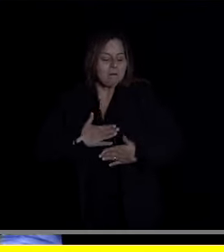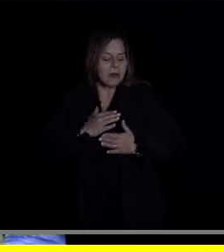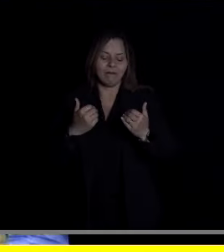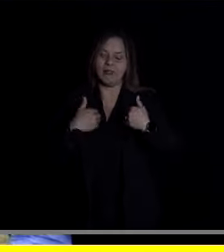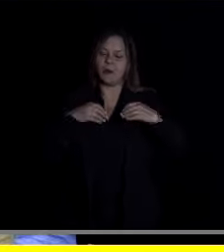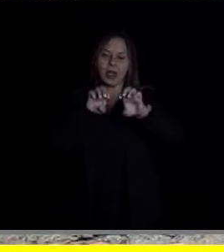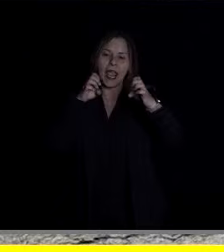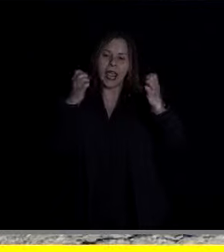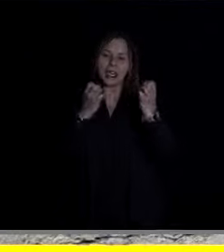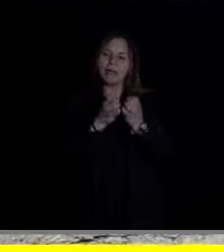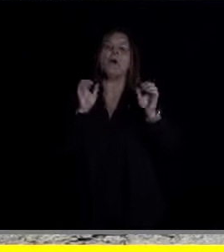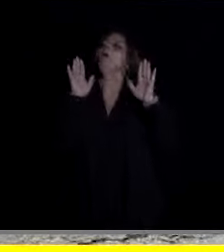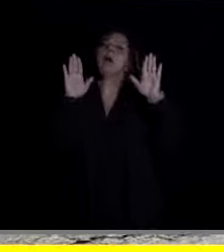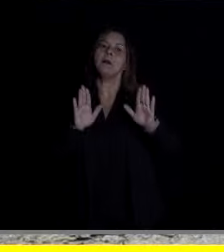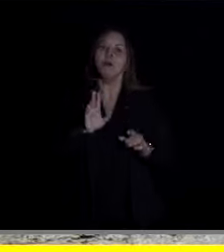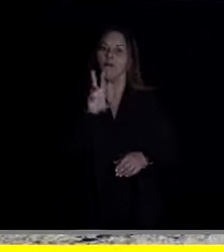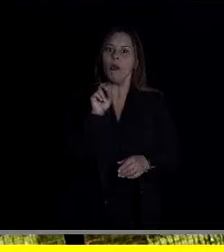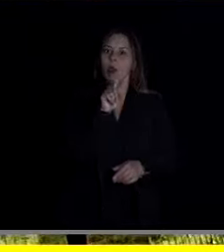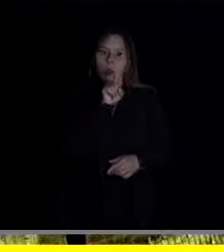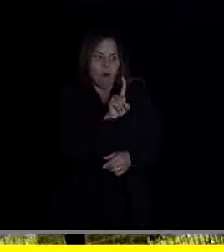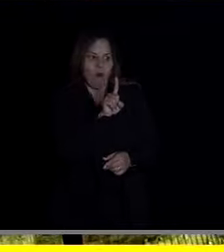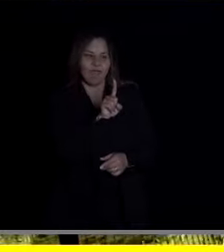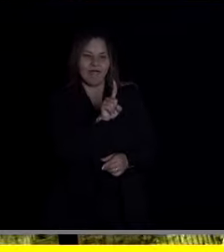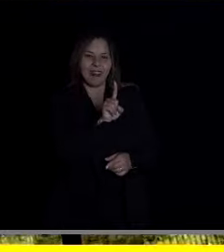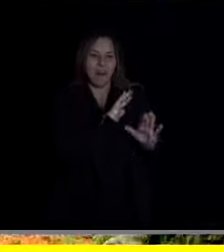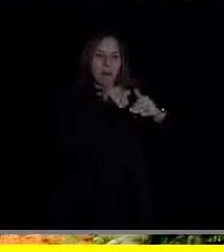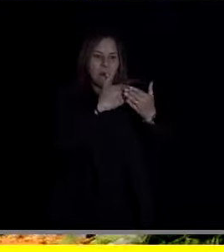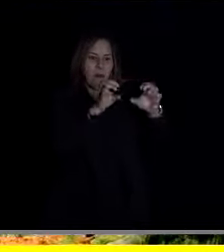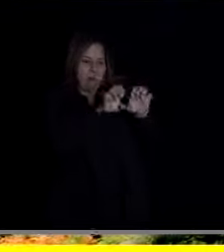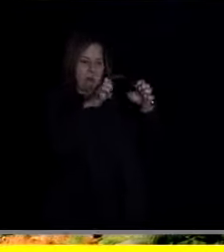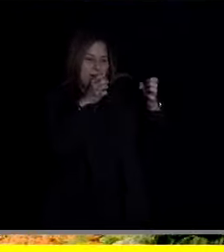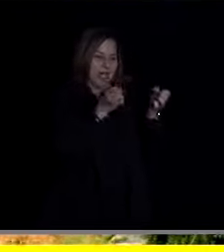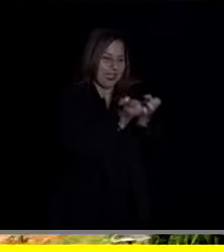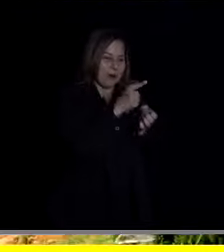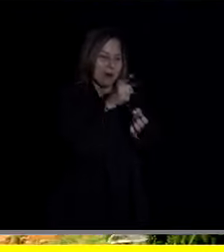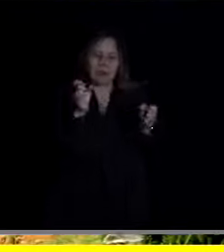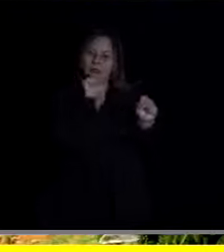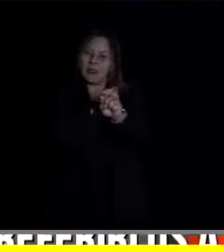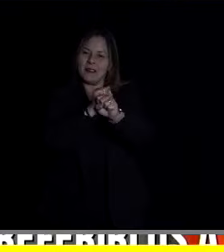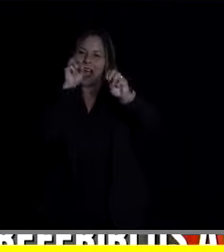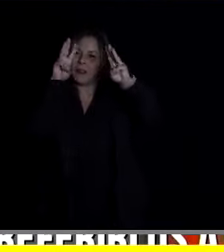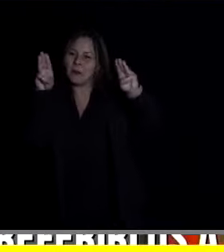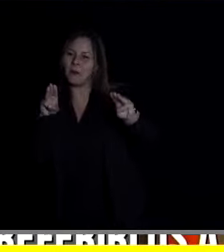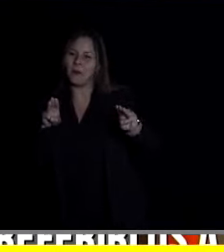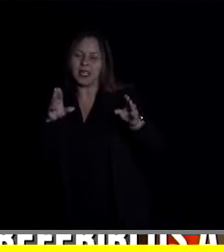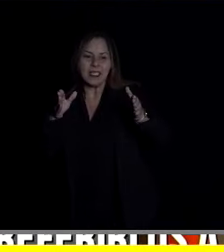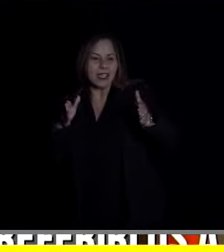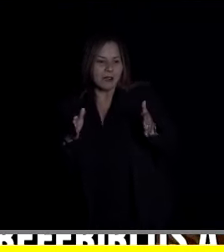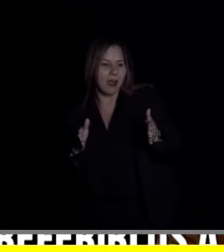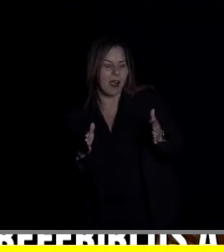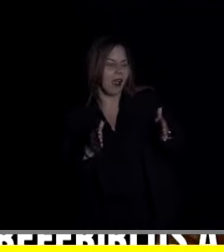de profesionales extraordinarios, porque no es uno, es el equipo. Y el equipo que tengo es extraordinario. Esos empleados municipales, me